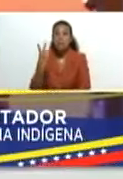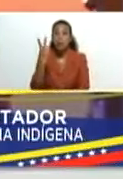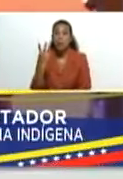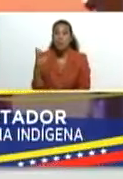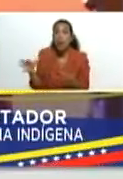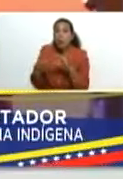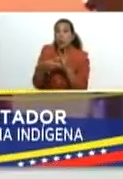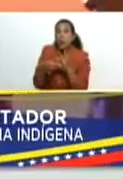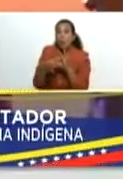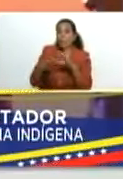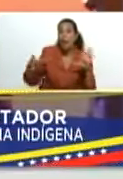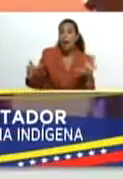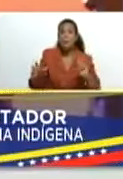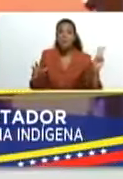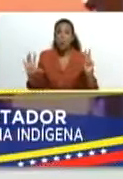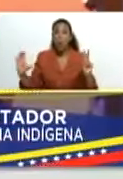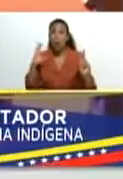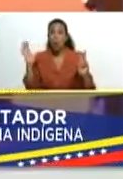República,